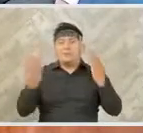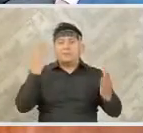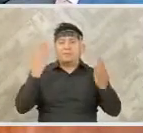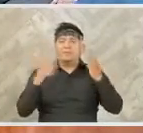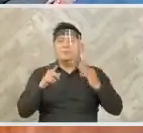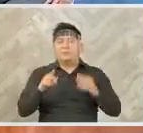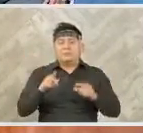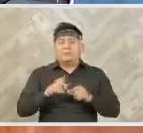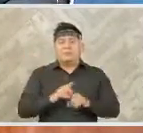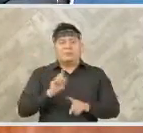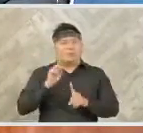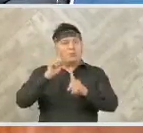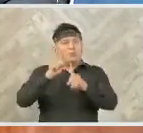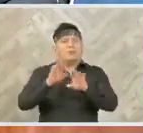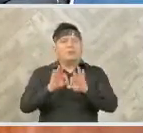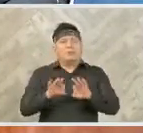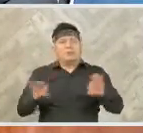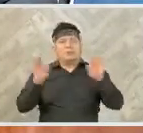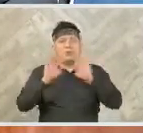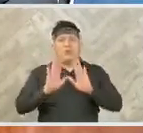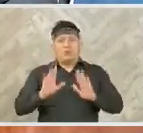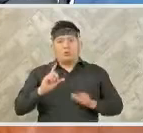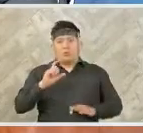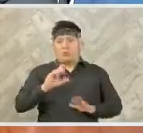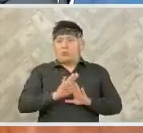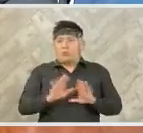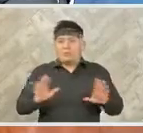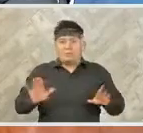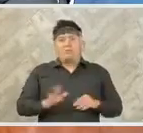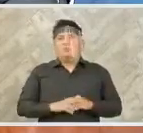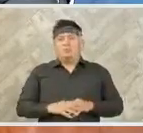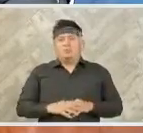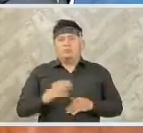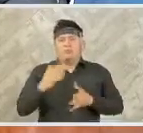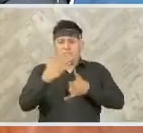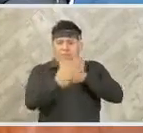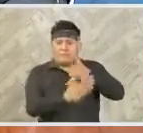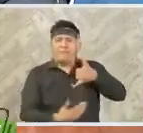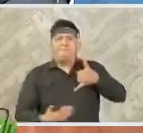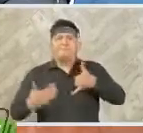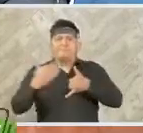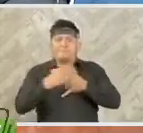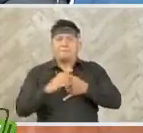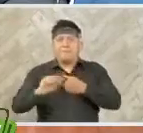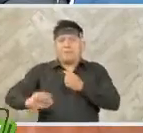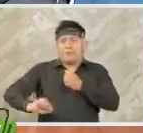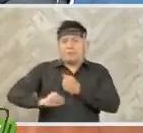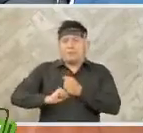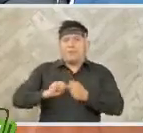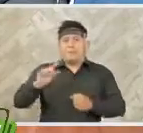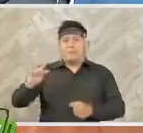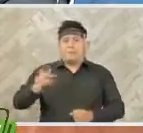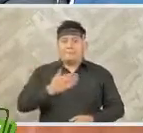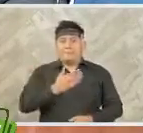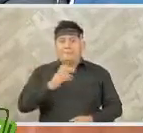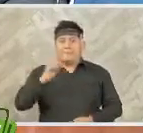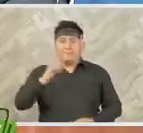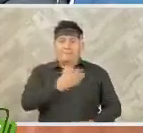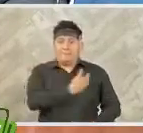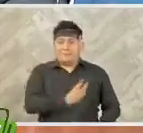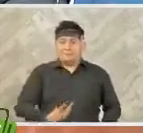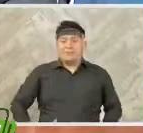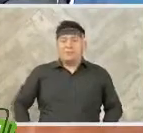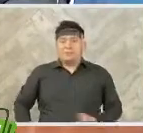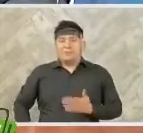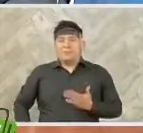un piloto fundamental no solo en Cúcuta, sino a nivel nacional. Ya hemos recibido el apoyo de la Presidencia de la República frente a este